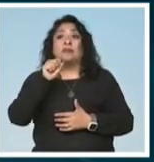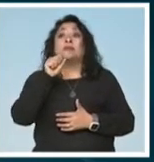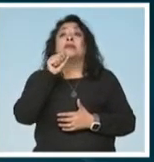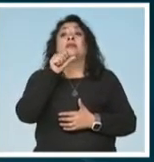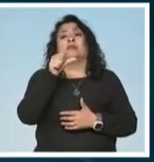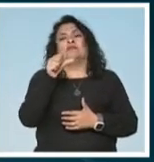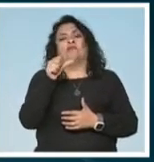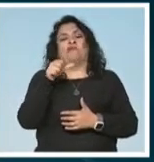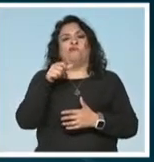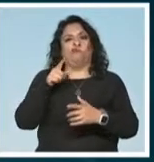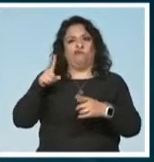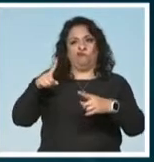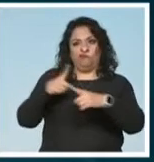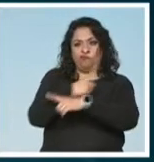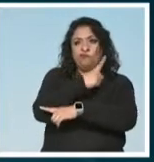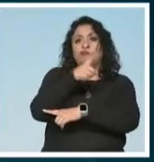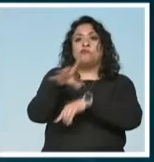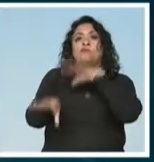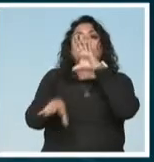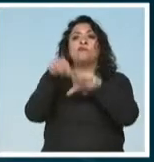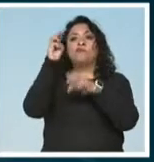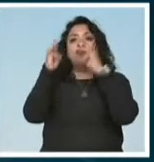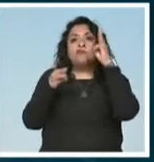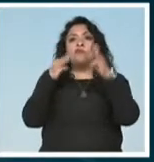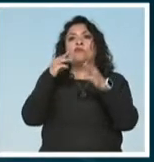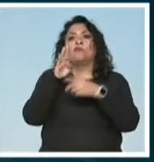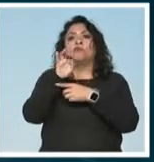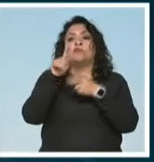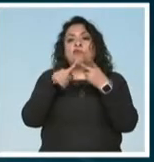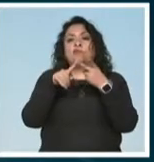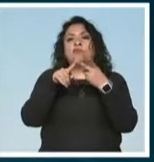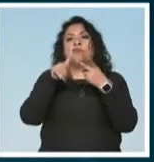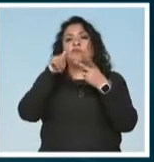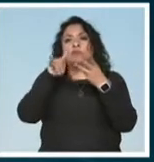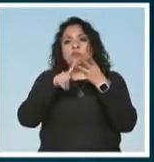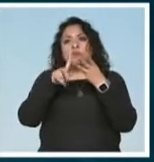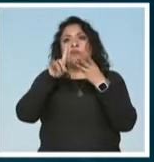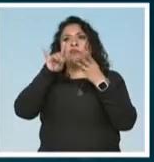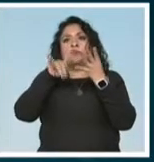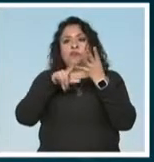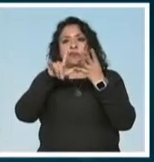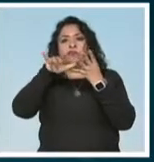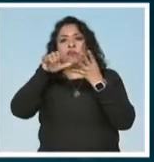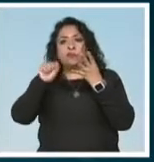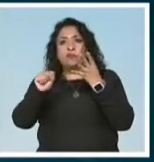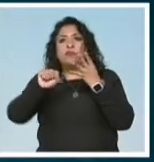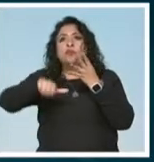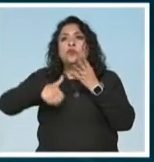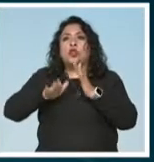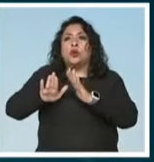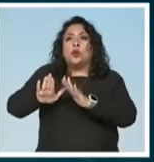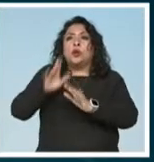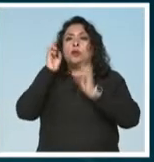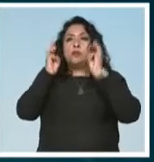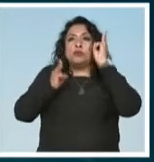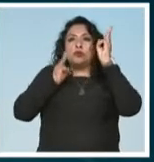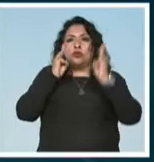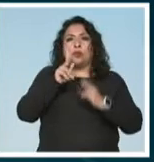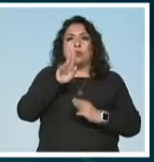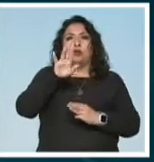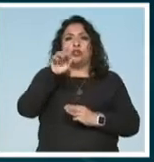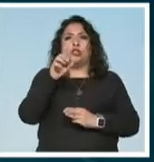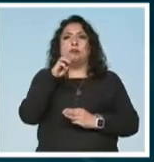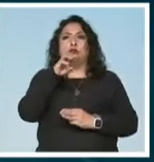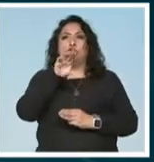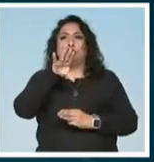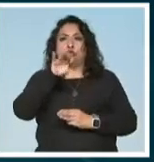en represalia saqueó los museos de Berlín, Dresden, Wiesbaden y Linz, y almacenó los tesoros en el Museo Pushkin de